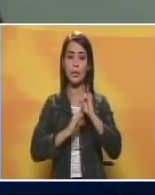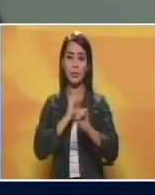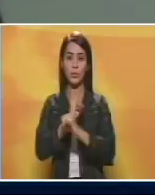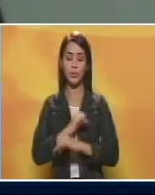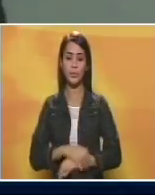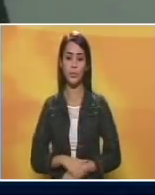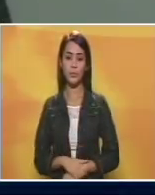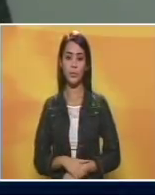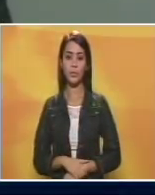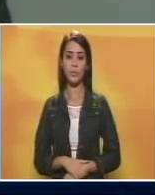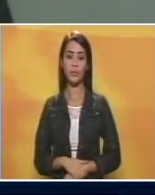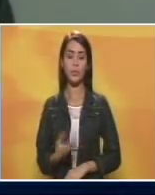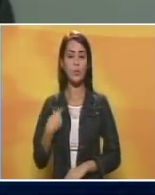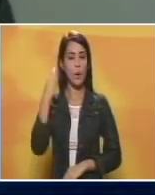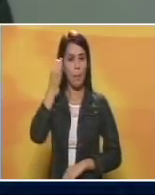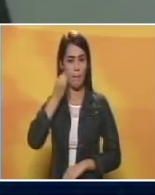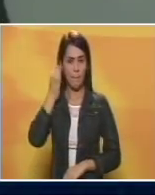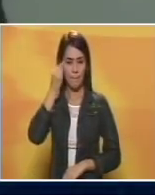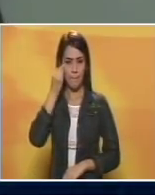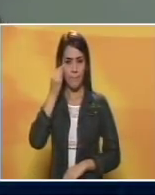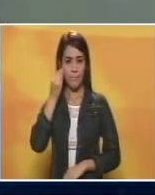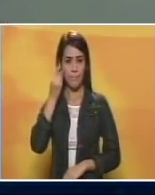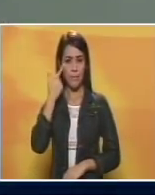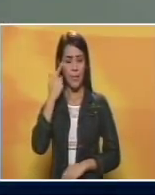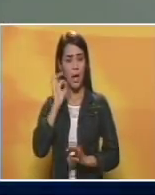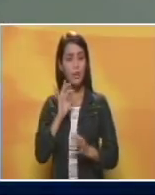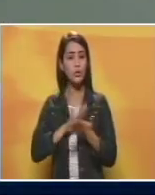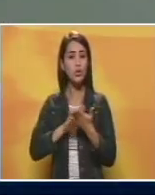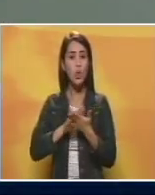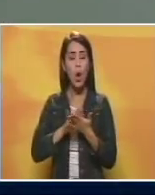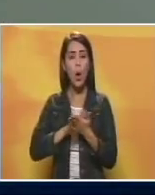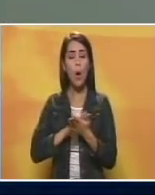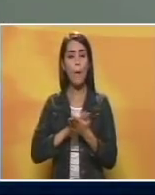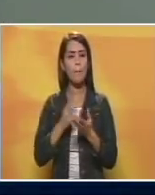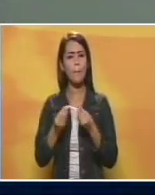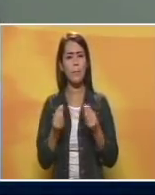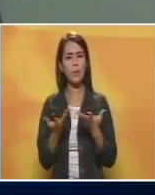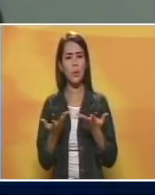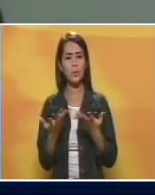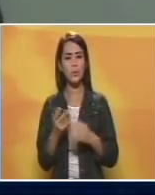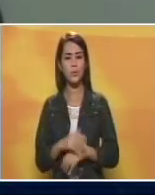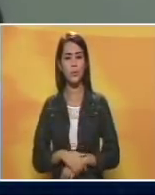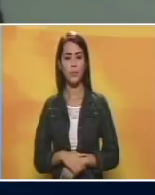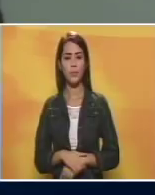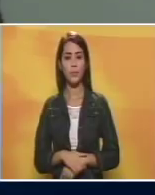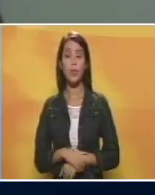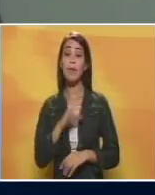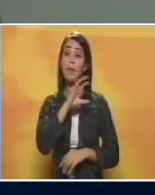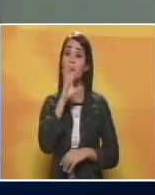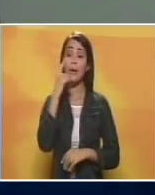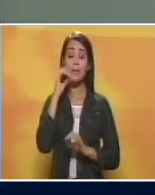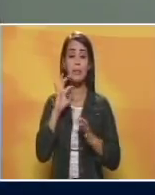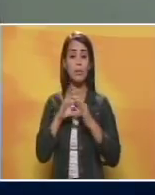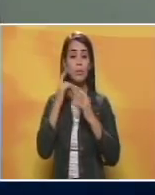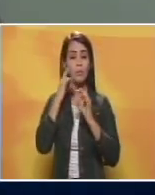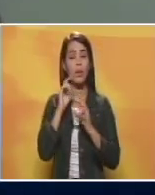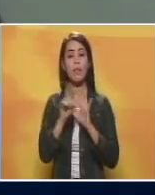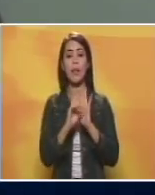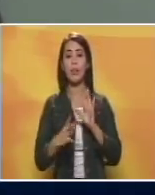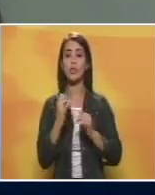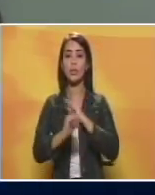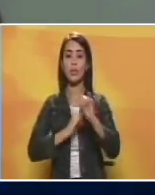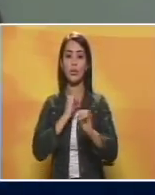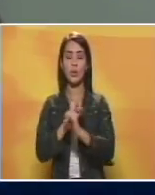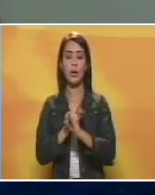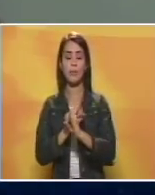internacionales, los cuales consideramos que deben ser abordados a través siempre del multilateralismo en el marco del derecho